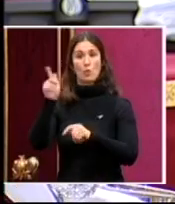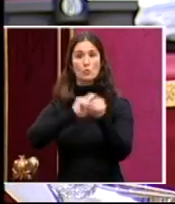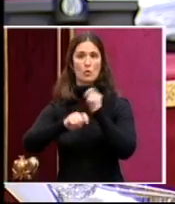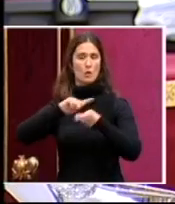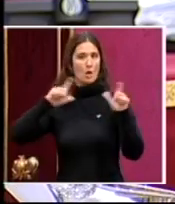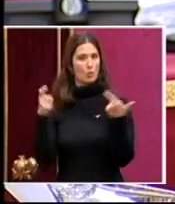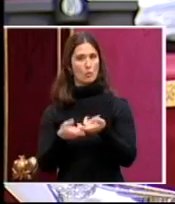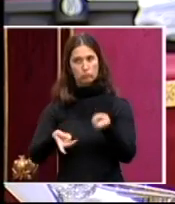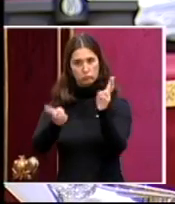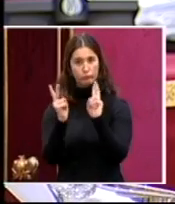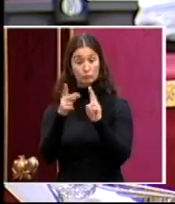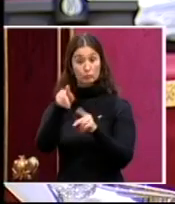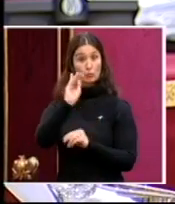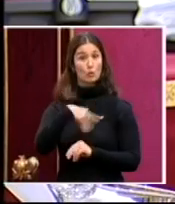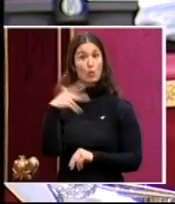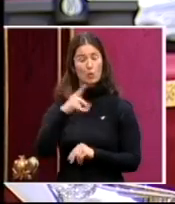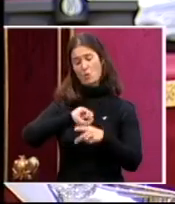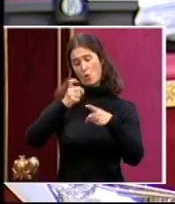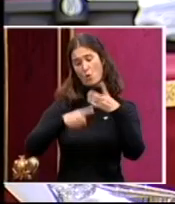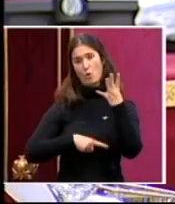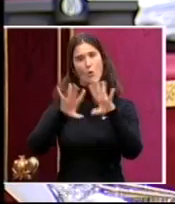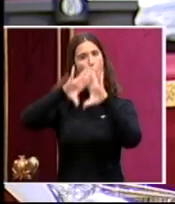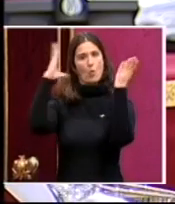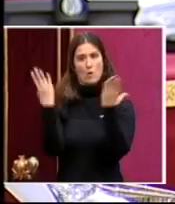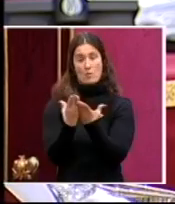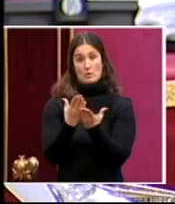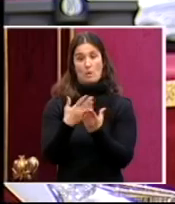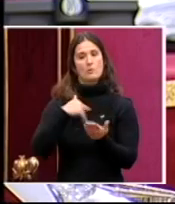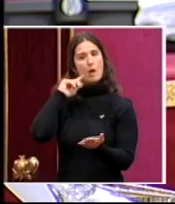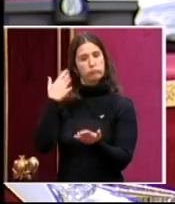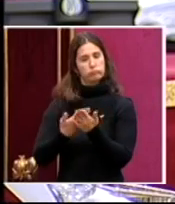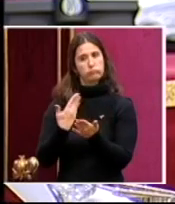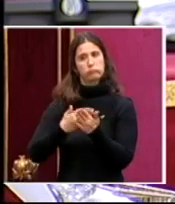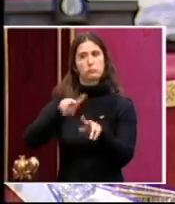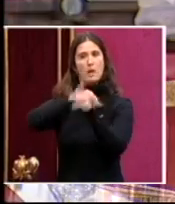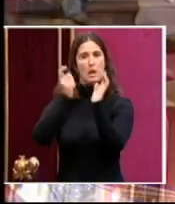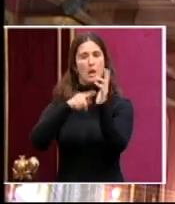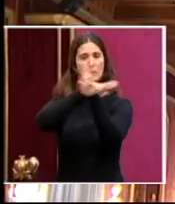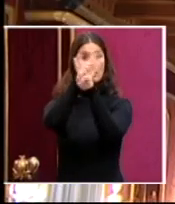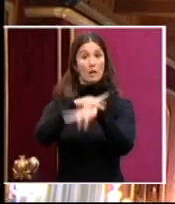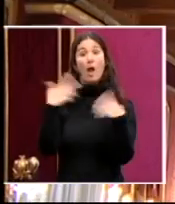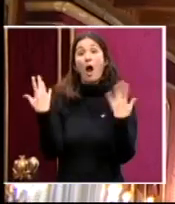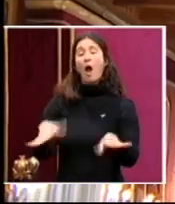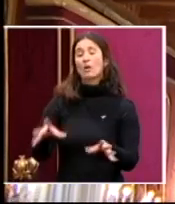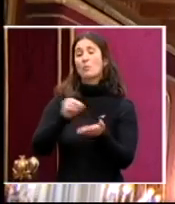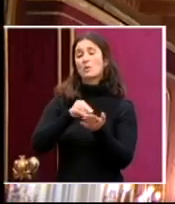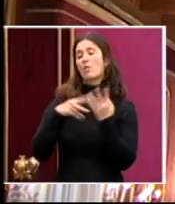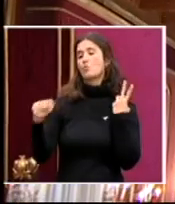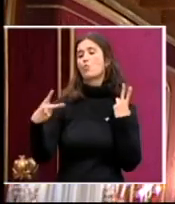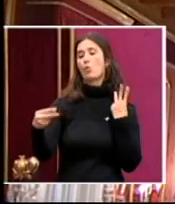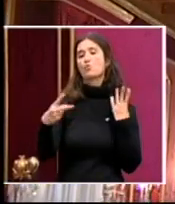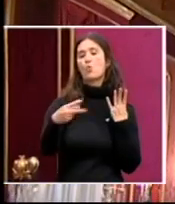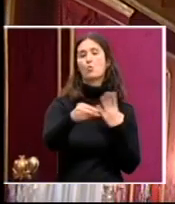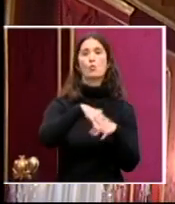reunión. Estos derechos y muchos otros son universales, acreditados en las leyes internacionales, aunque negados a muchas personas